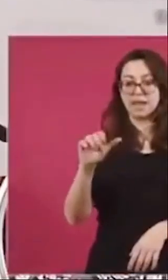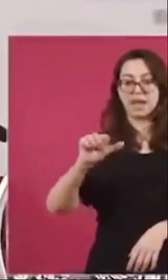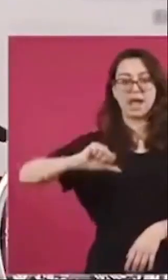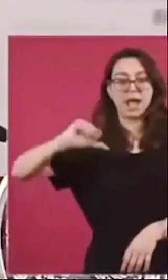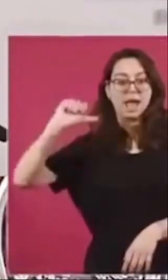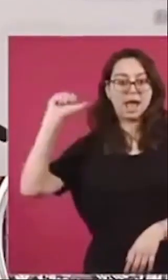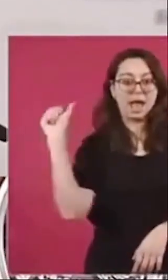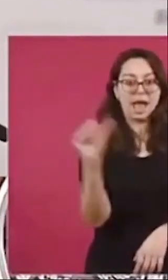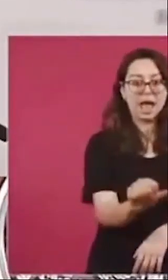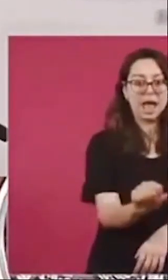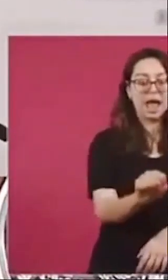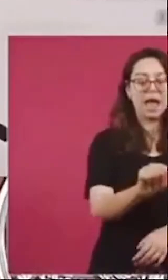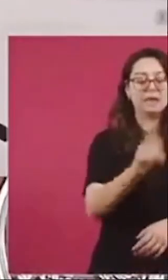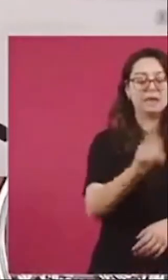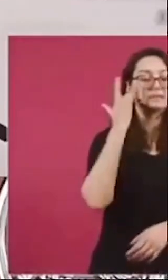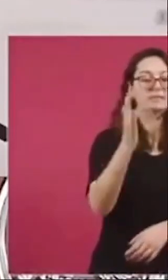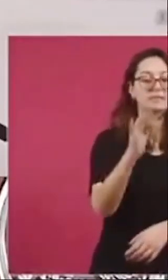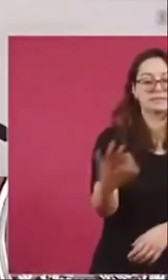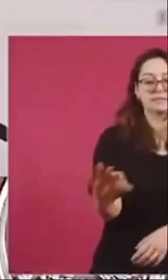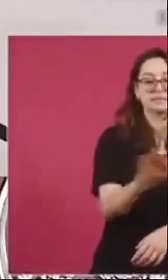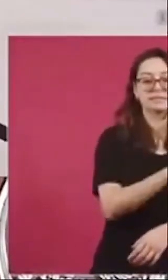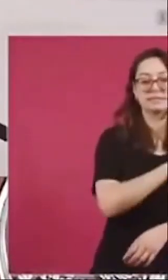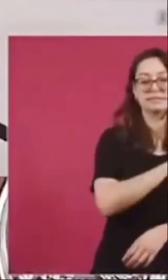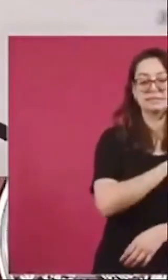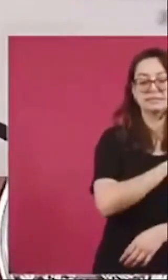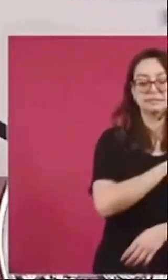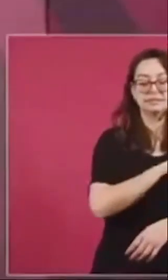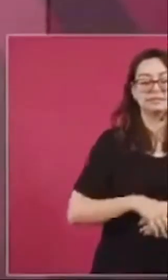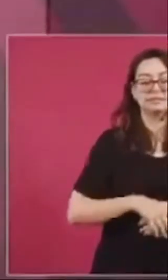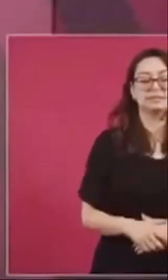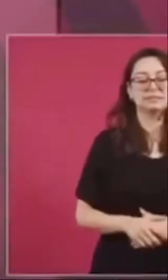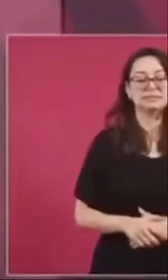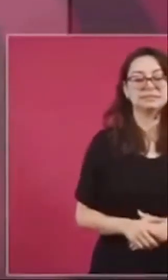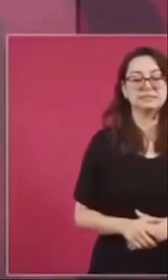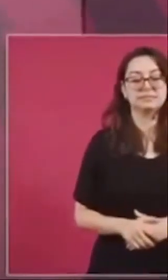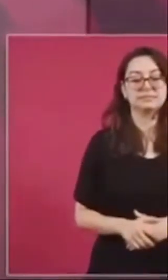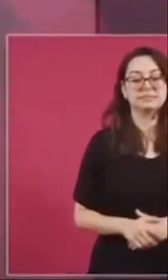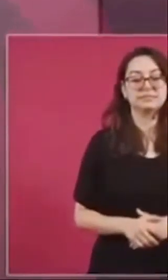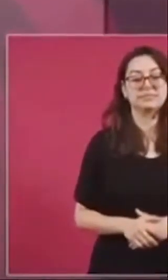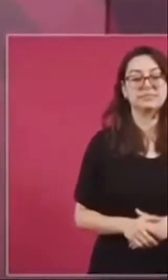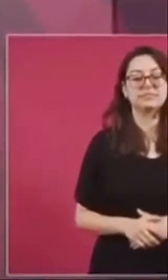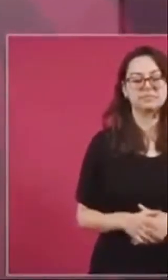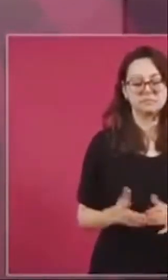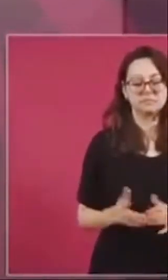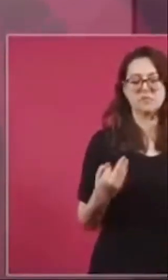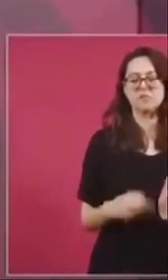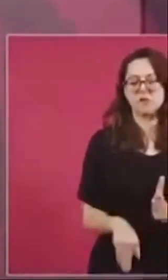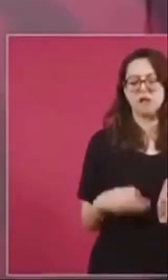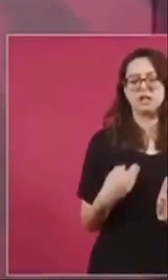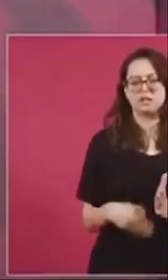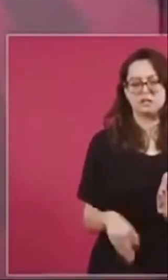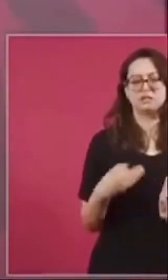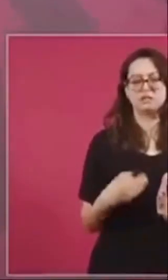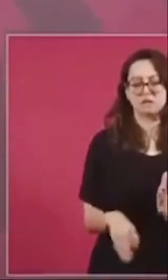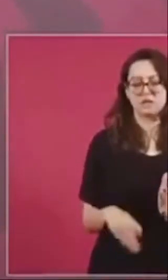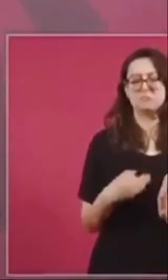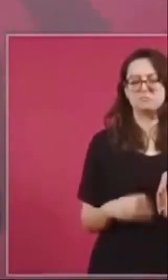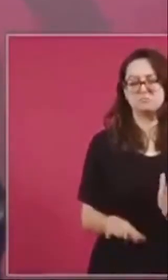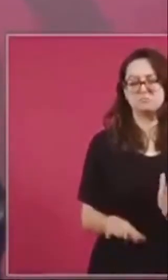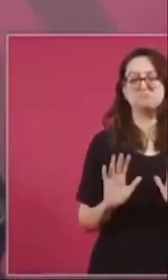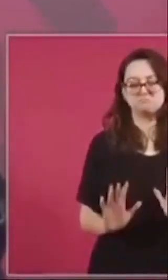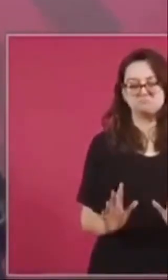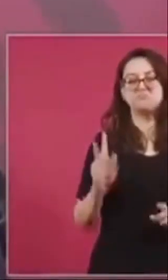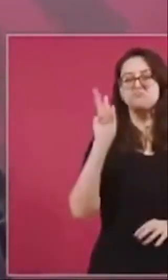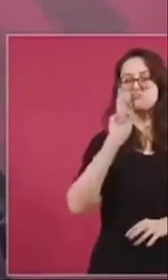y le llaman tal cual. Creo que tú estás ahí o alguien de tu equipo debe estar seguro en el chat, en la fuente de presidencia. Ahí te mandan, ¿no?